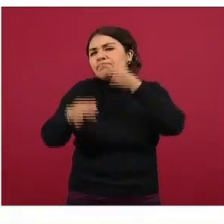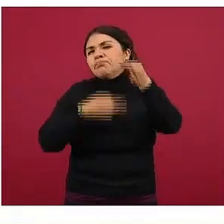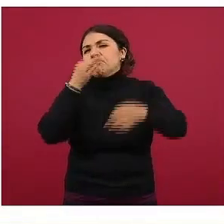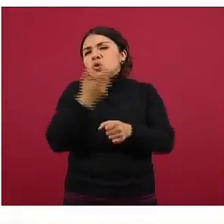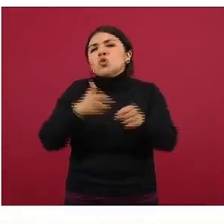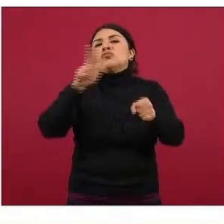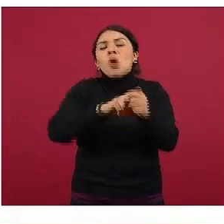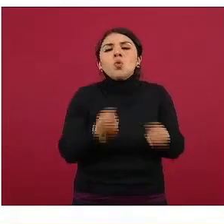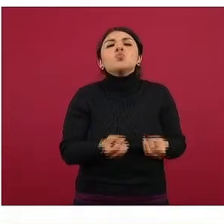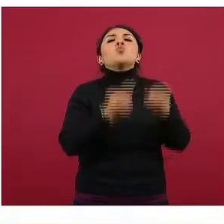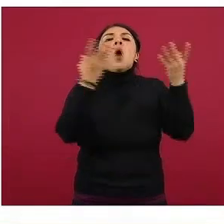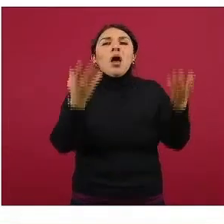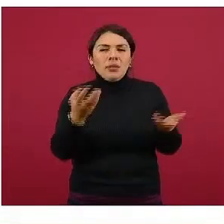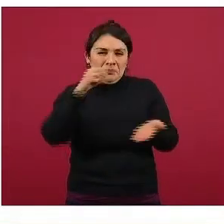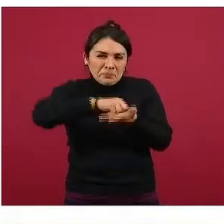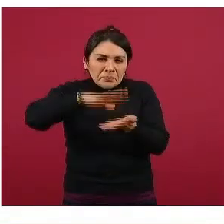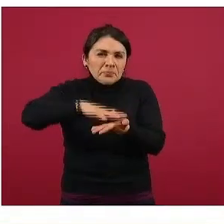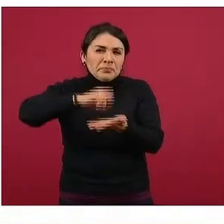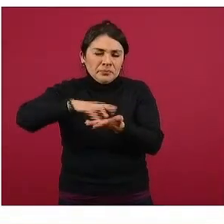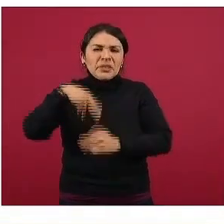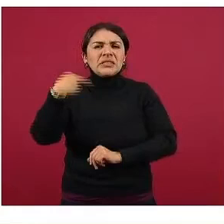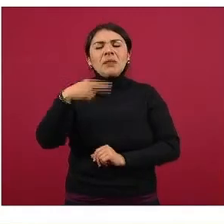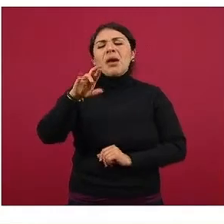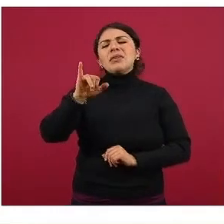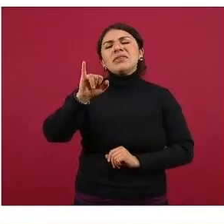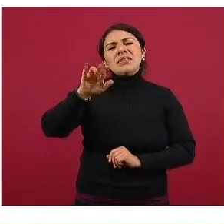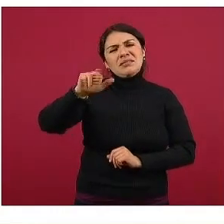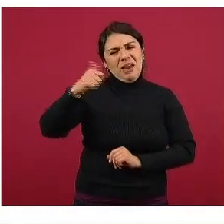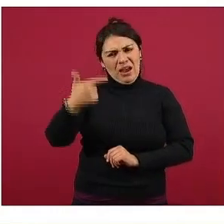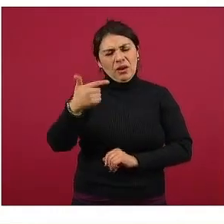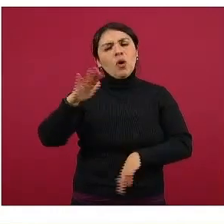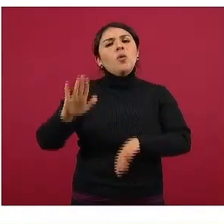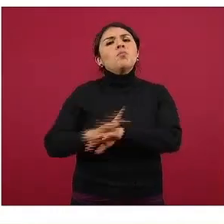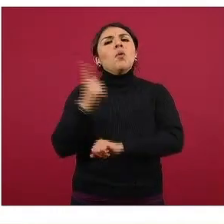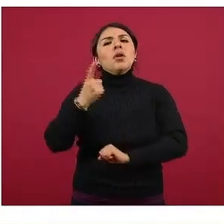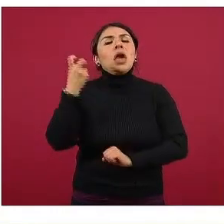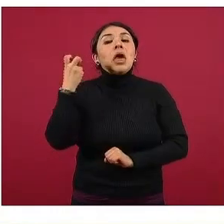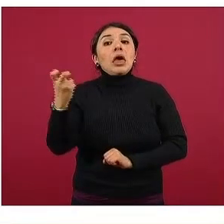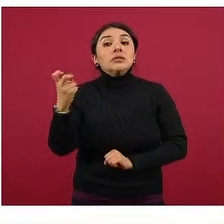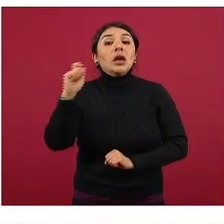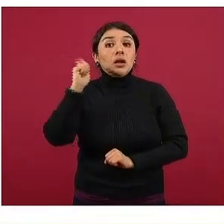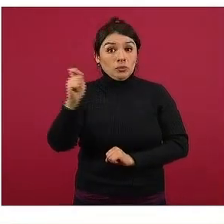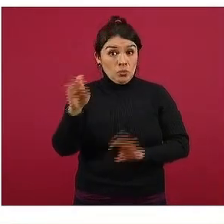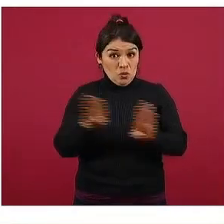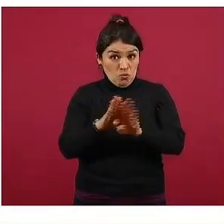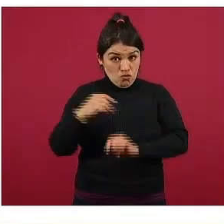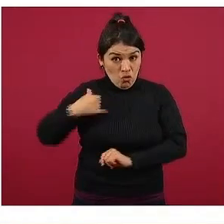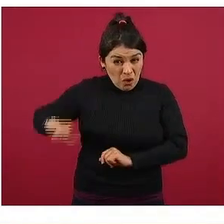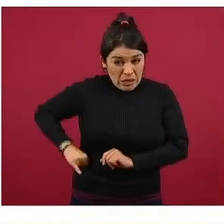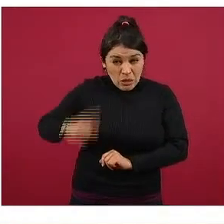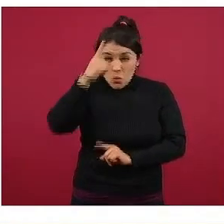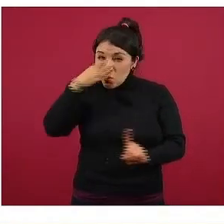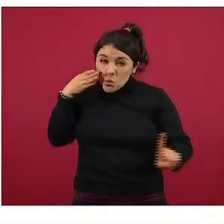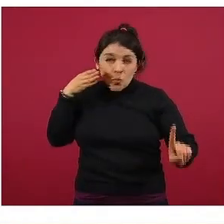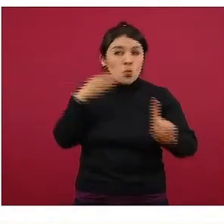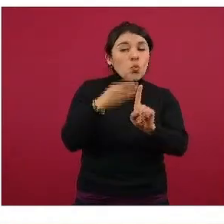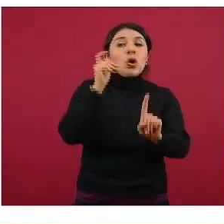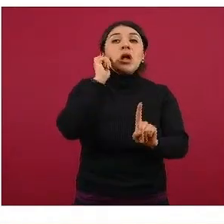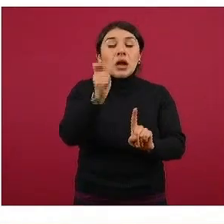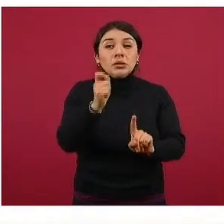ocupación hospitalaria, ¿no? Y la llamamos red IRAC porque aquí no estamos en el interés específico